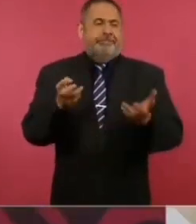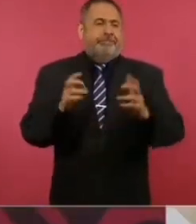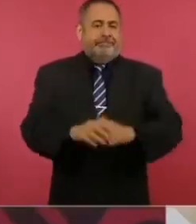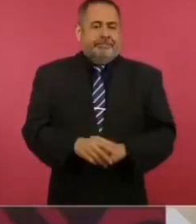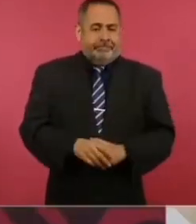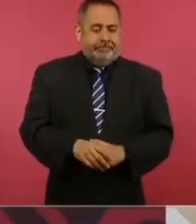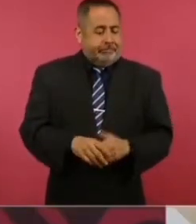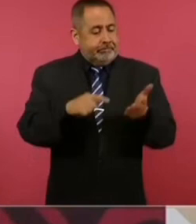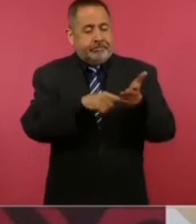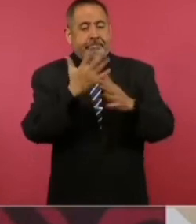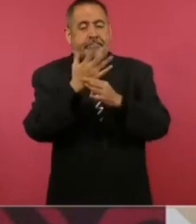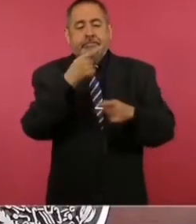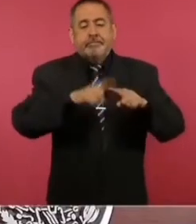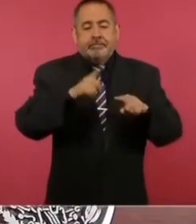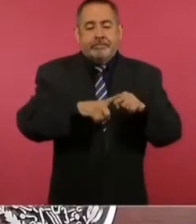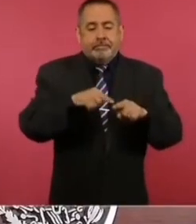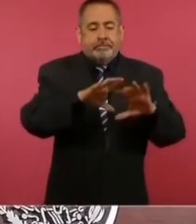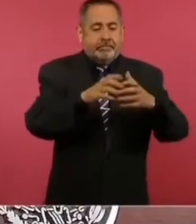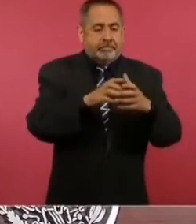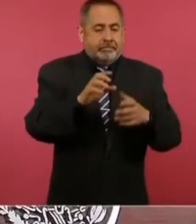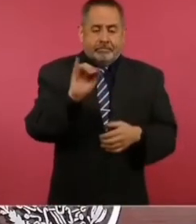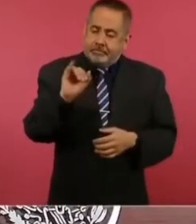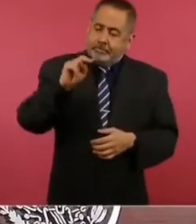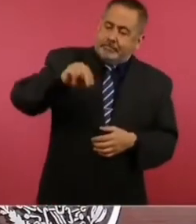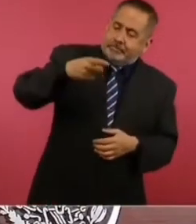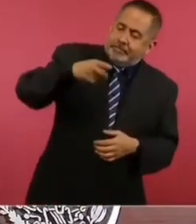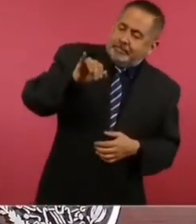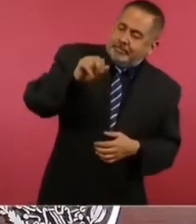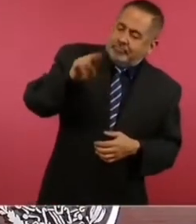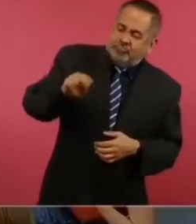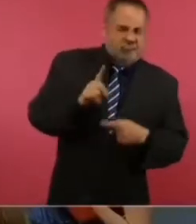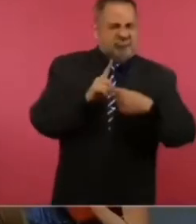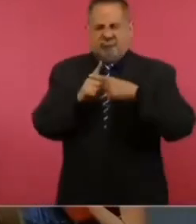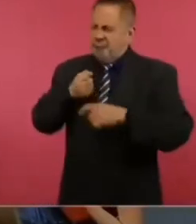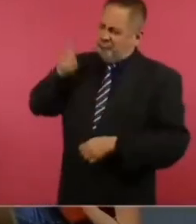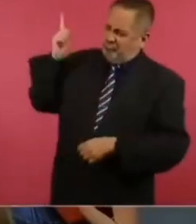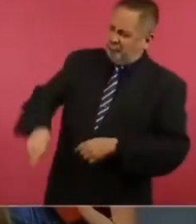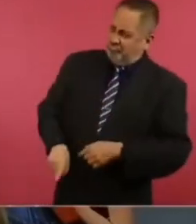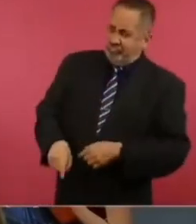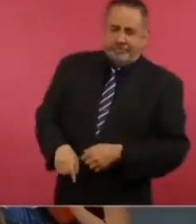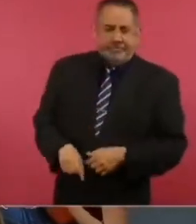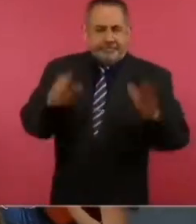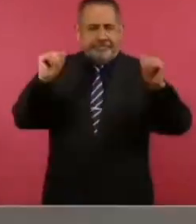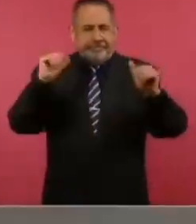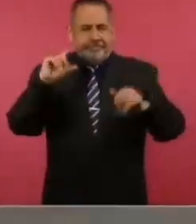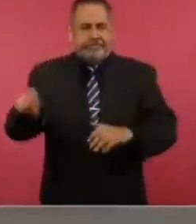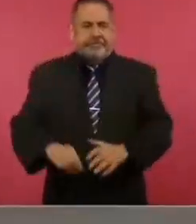Atentamente, la Inquisición. Adiós, adiós.